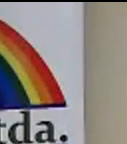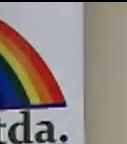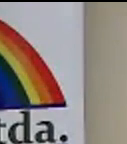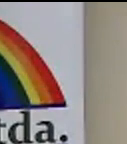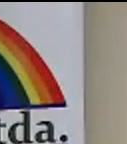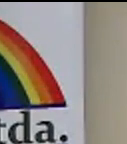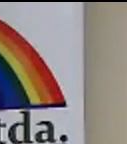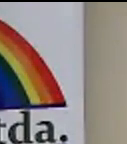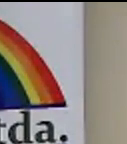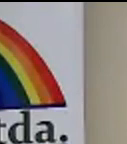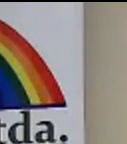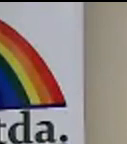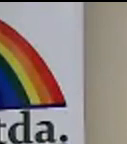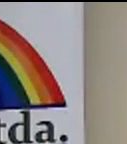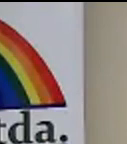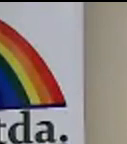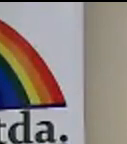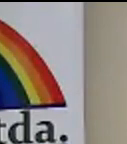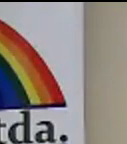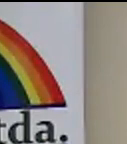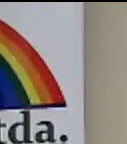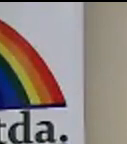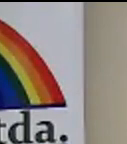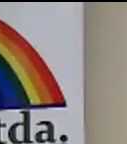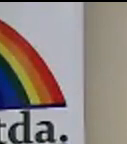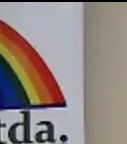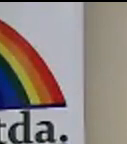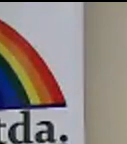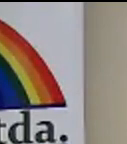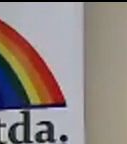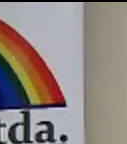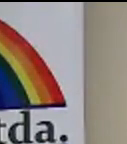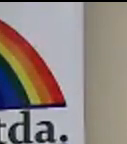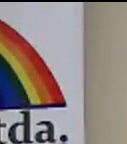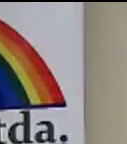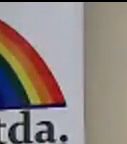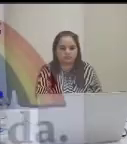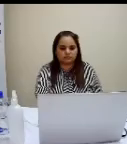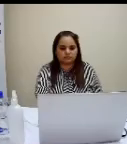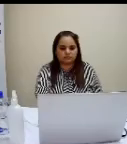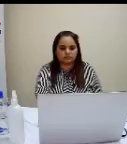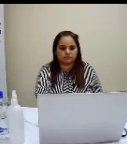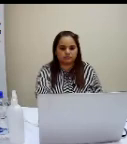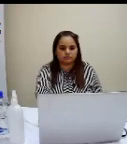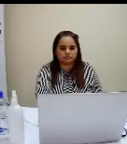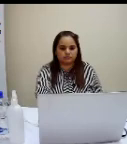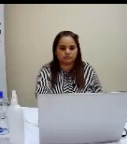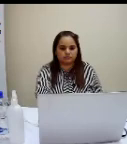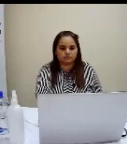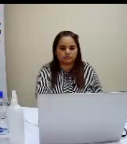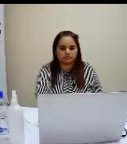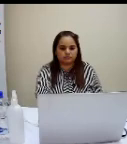caras conocidas. Un gusto saludar a todos. Si alguien tiene alguna pregunta para la doctora, por favor, en este momento puede hacerlo.